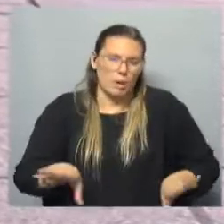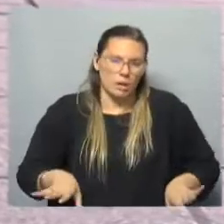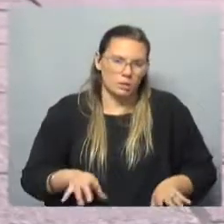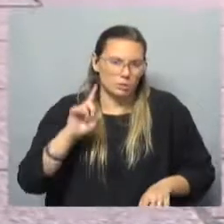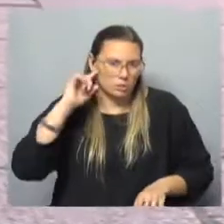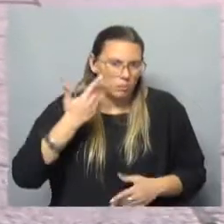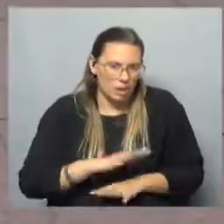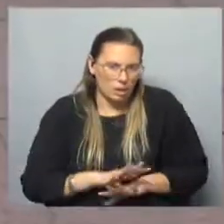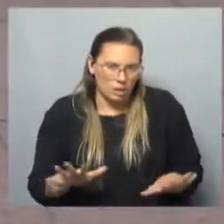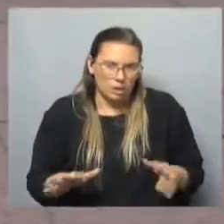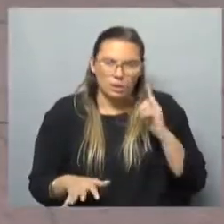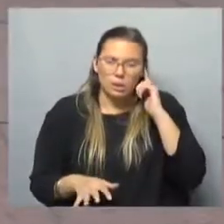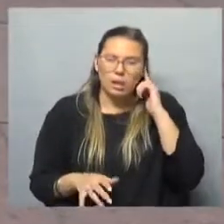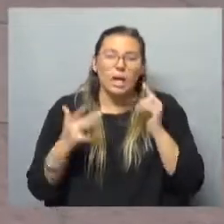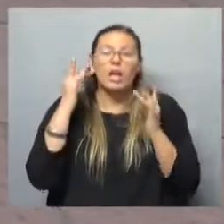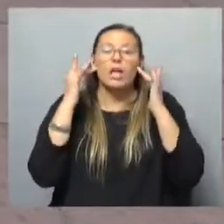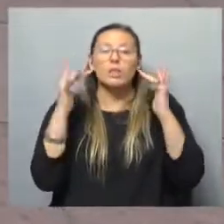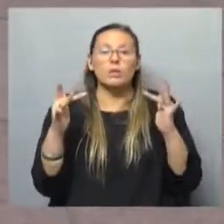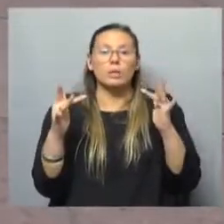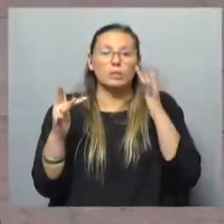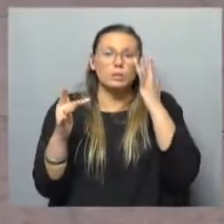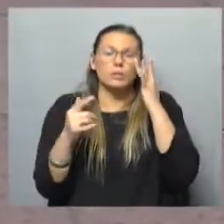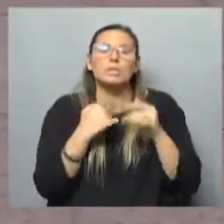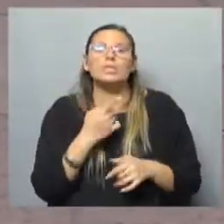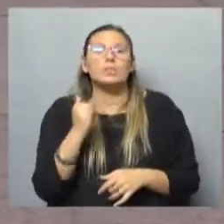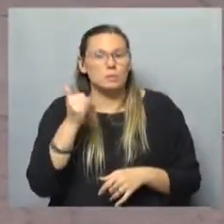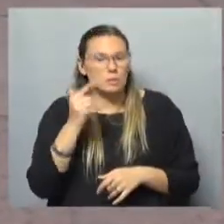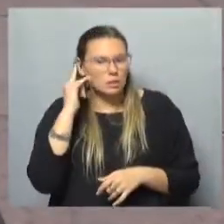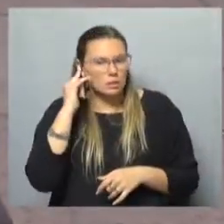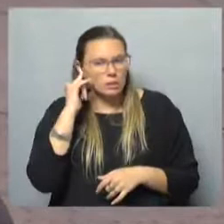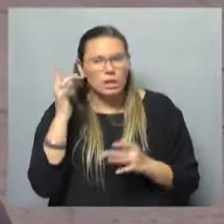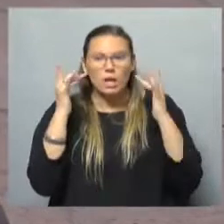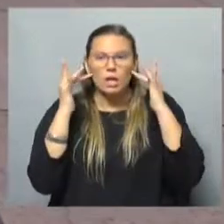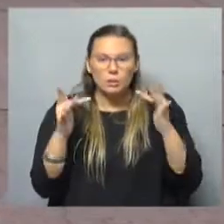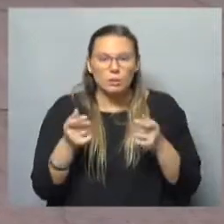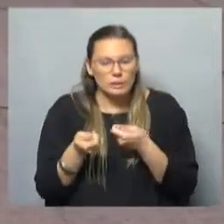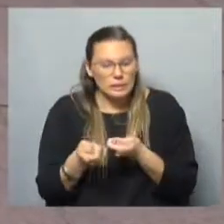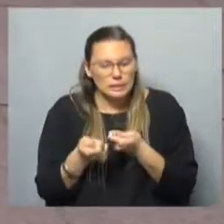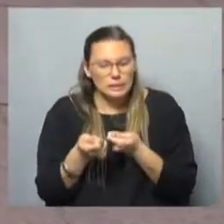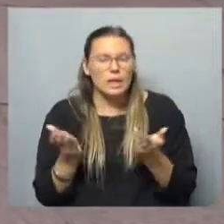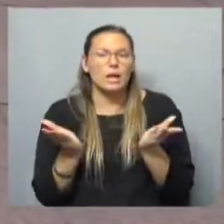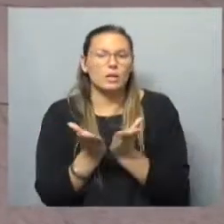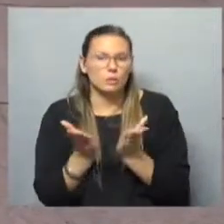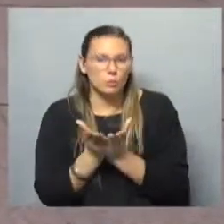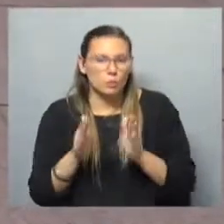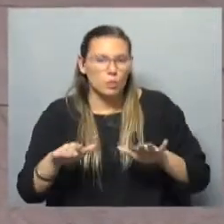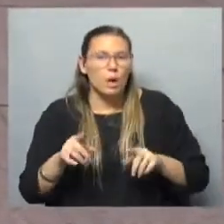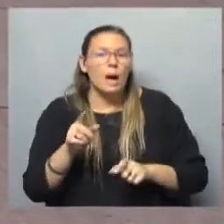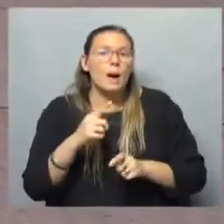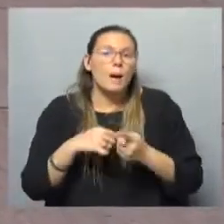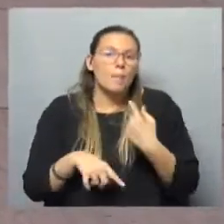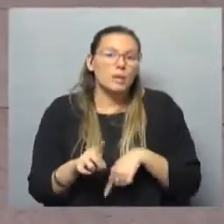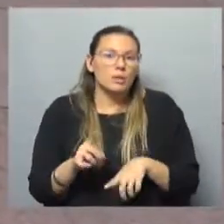la cabeza, parece. La educación sirve, la educación incide en los alumnos, pero la